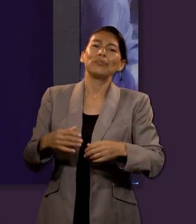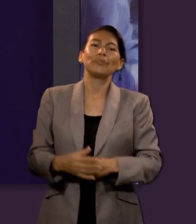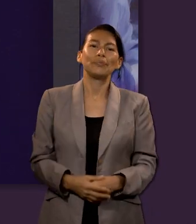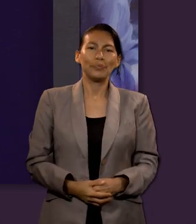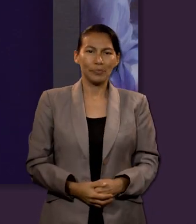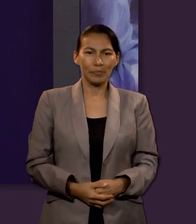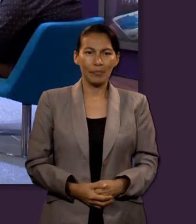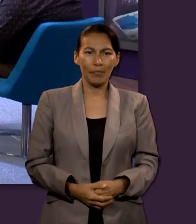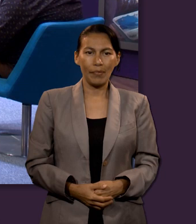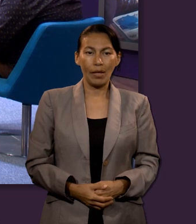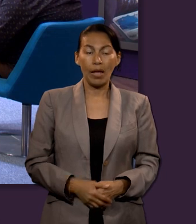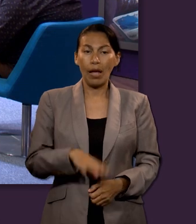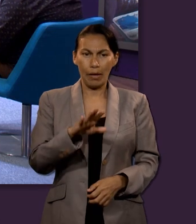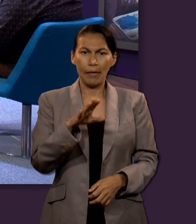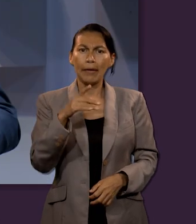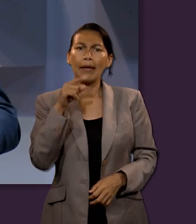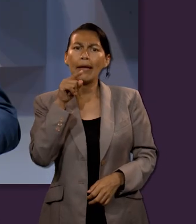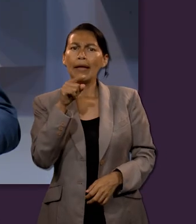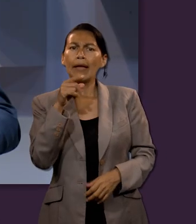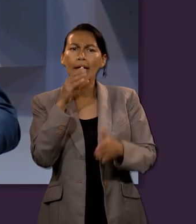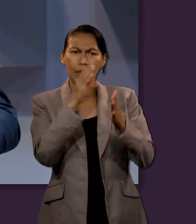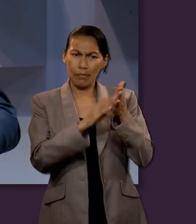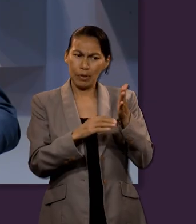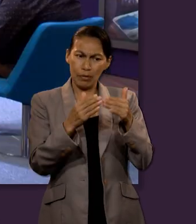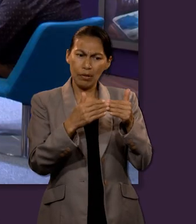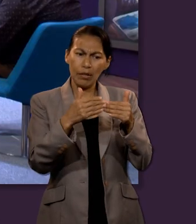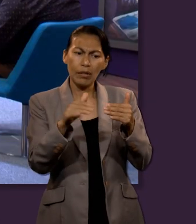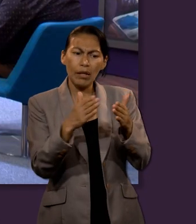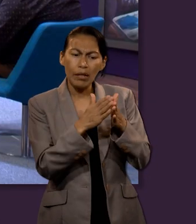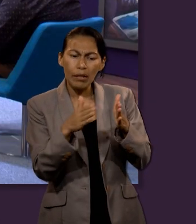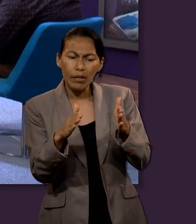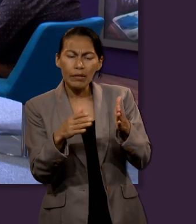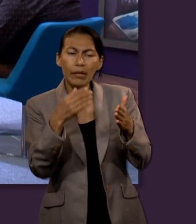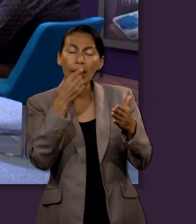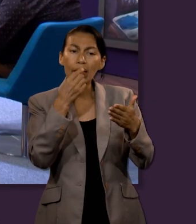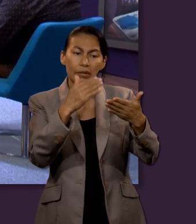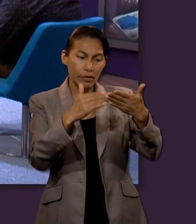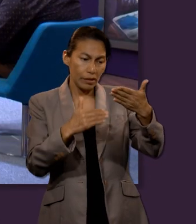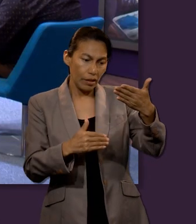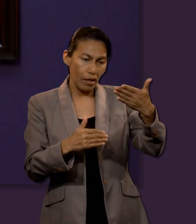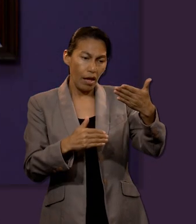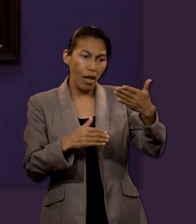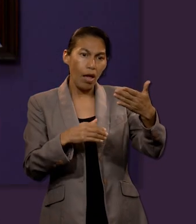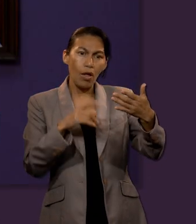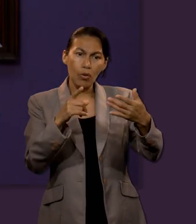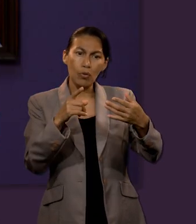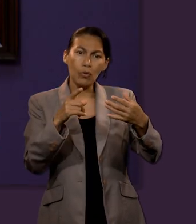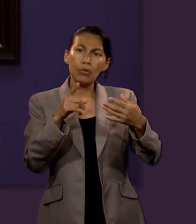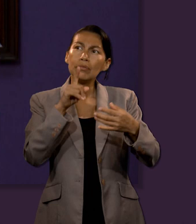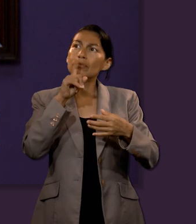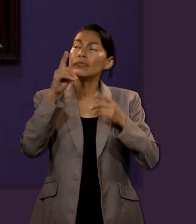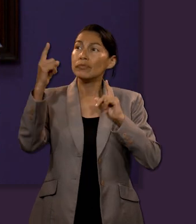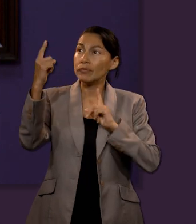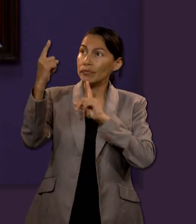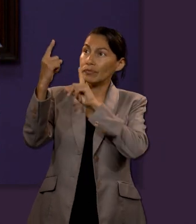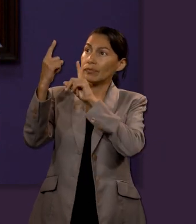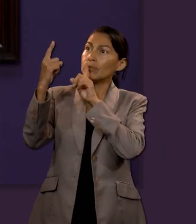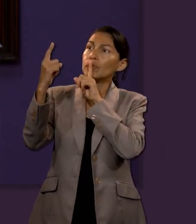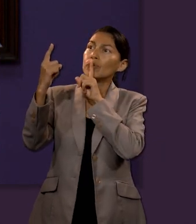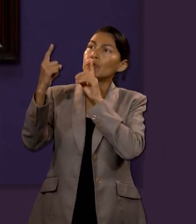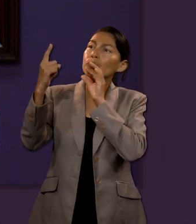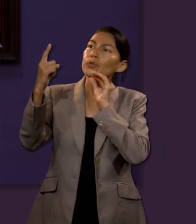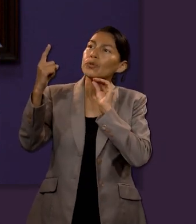preparando muy bien muchas gracias y más adelante en el mismo capítulo nos menciona guarda silencio ante el señor y